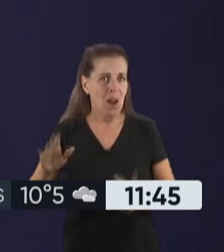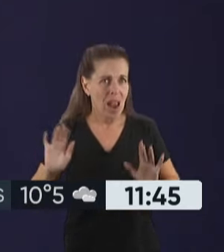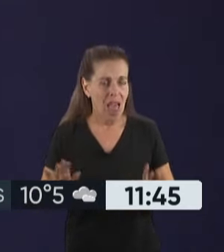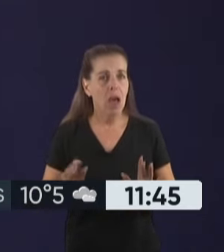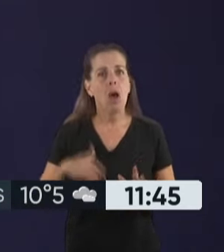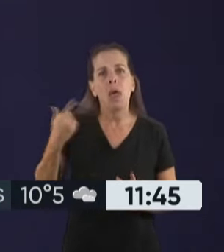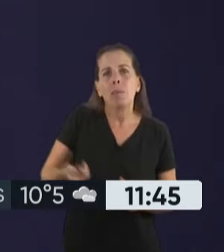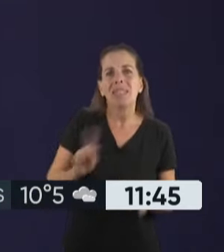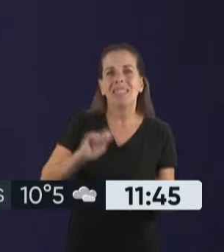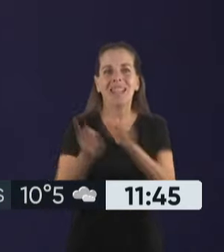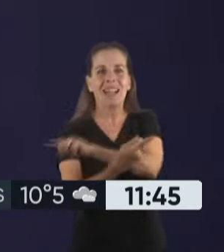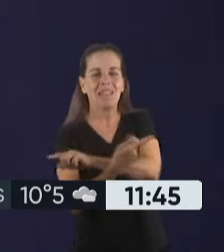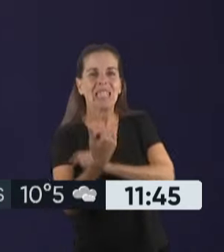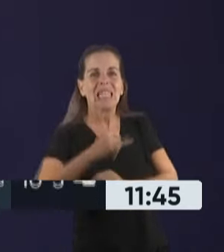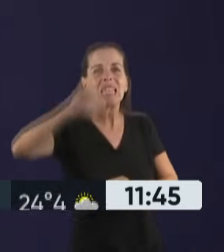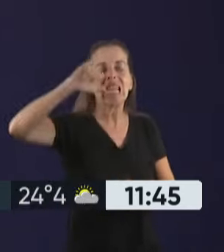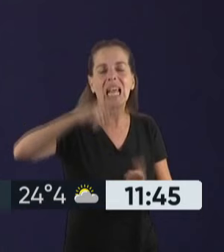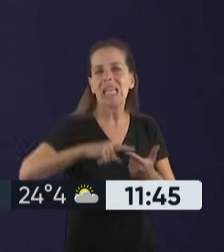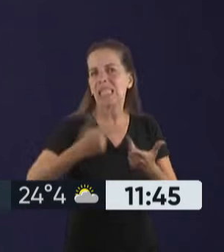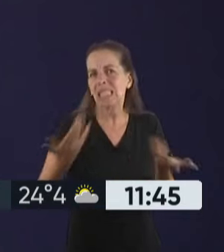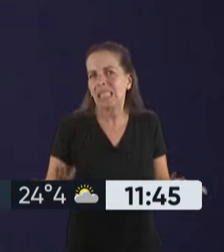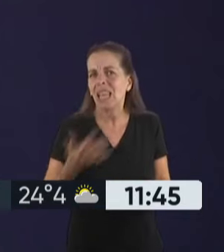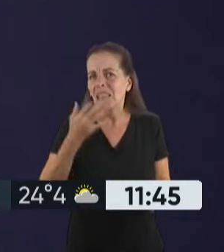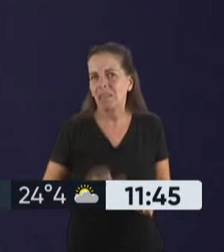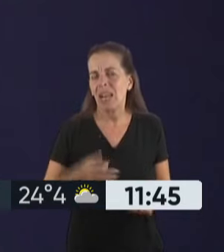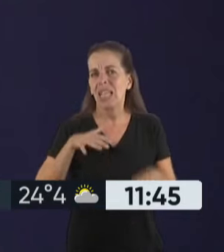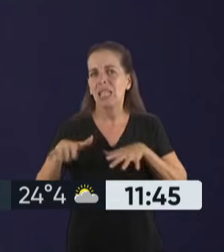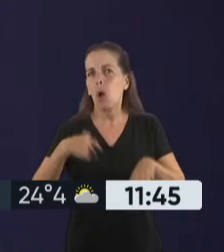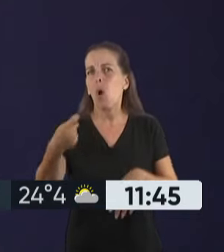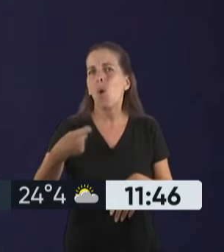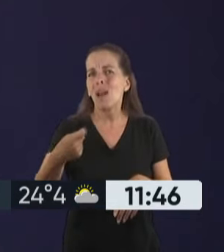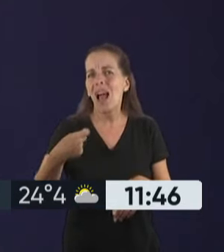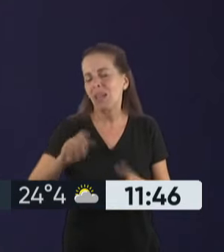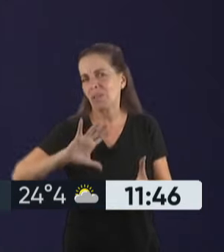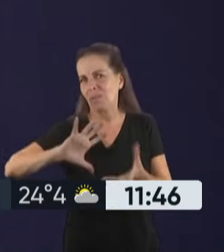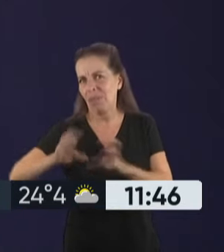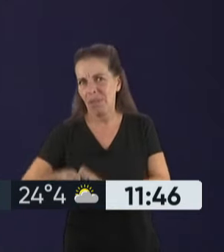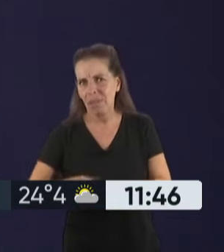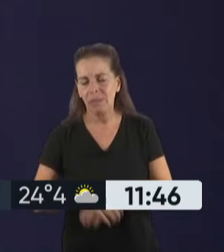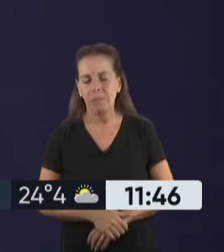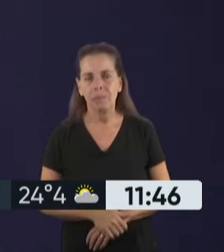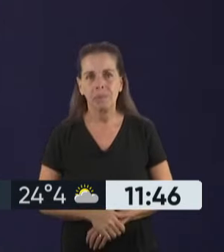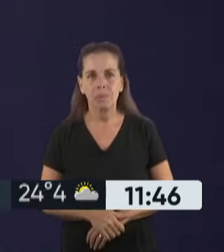tasa a él que la que encontró y la verdad que a los jubilados los terminó de desguazar